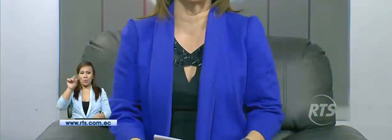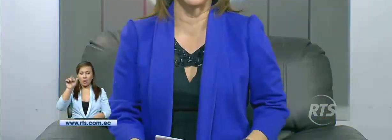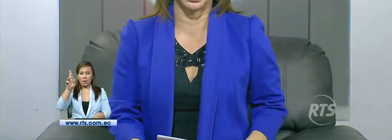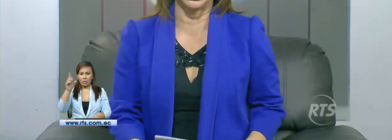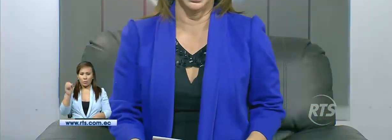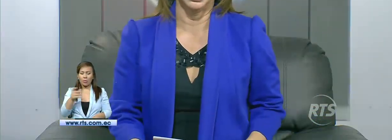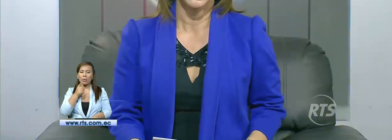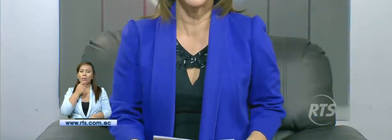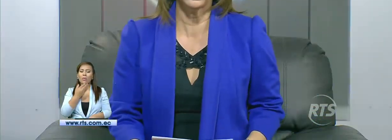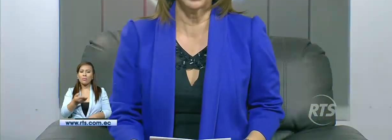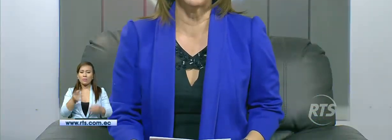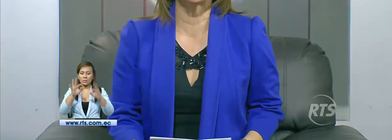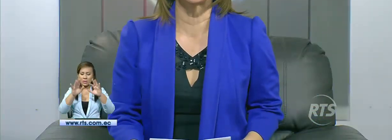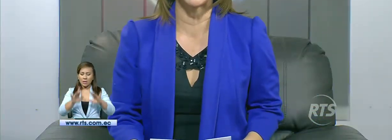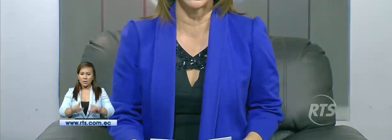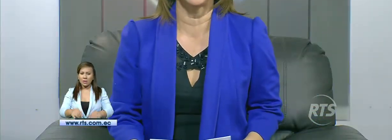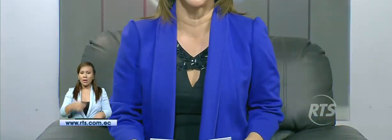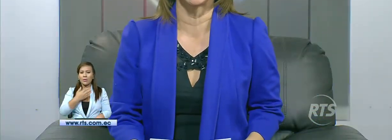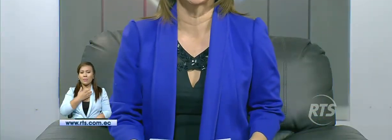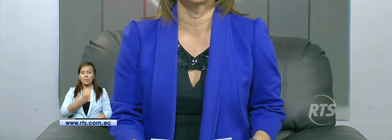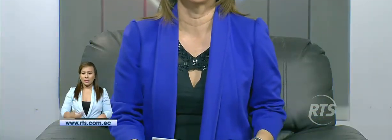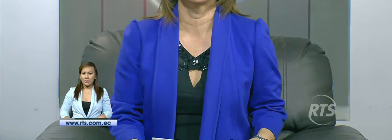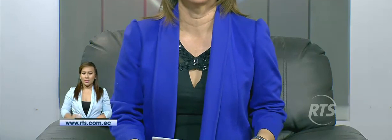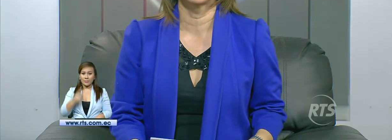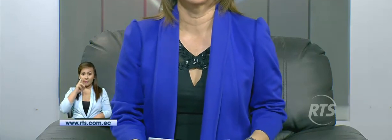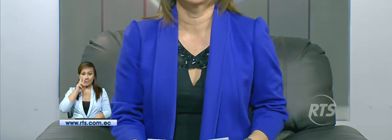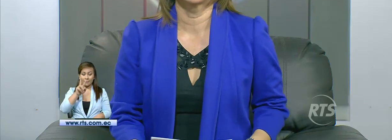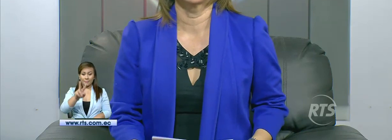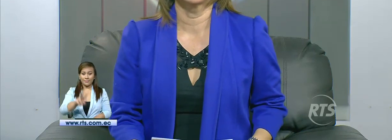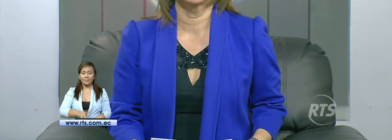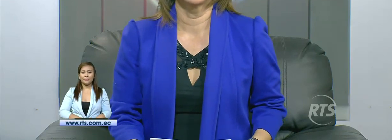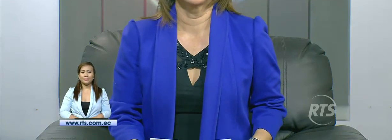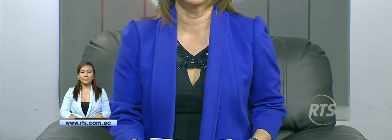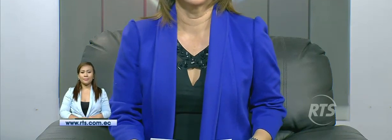de la presidencia. Escuchemos sus declaraciones.